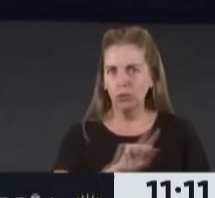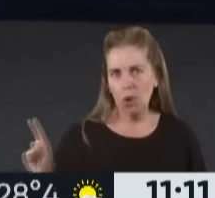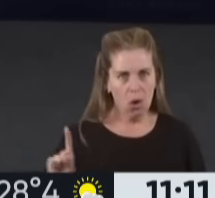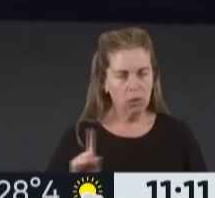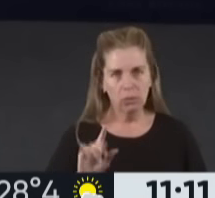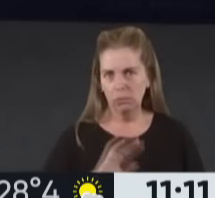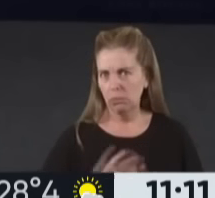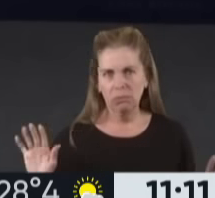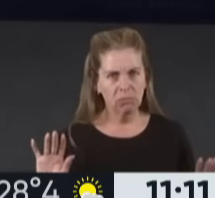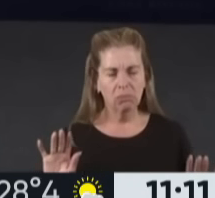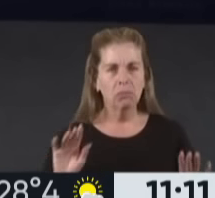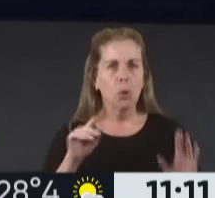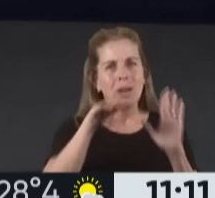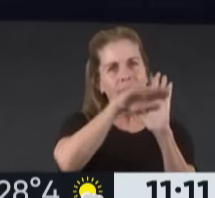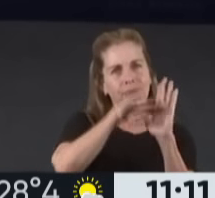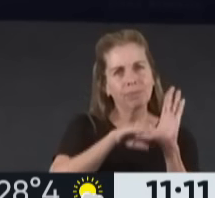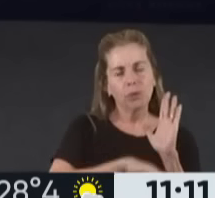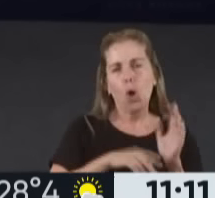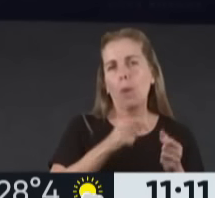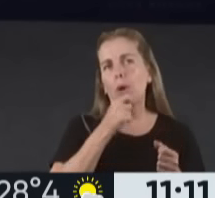de los aumentos que se den